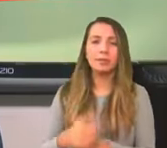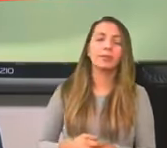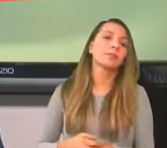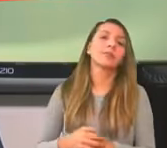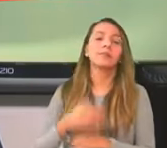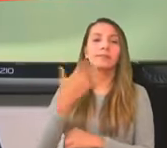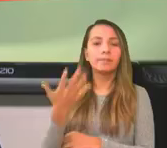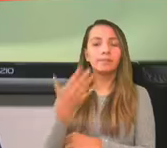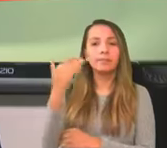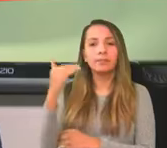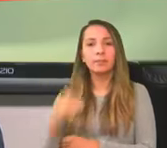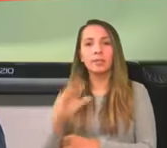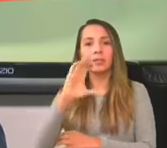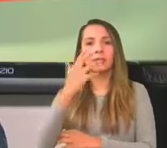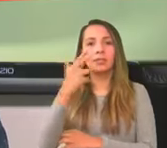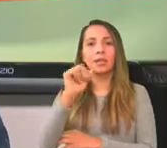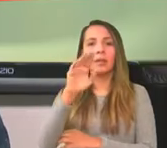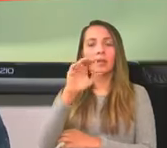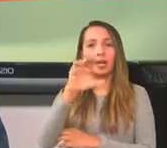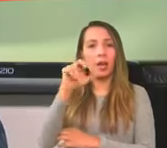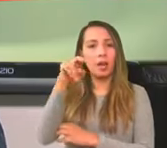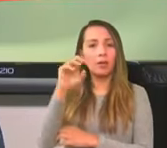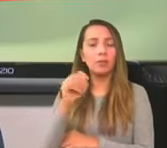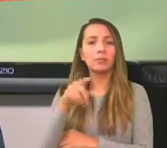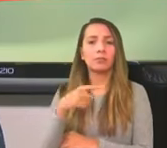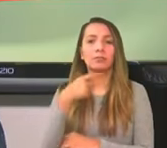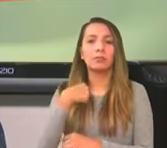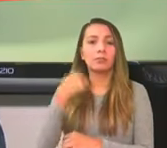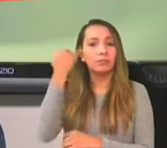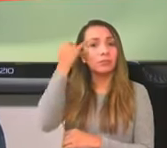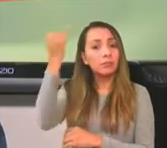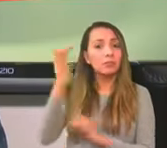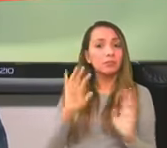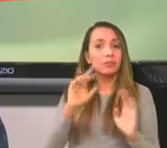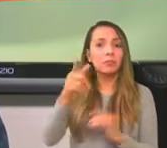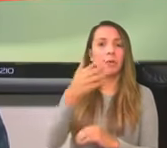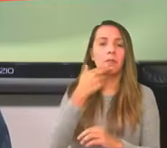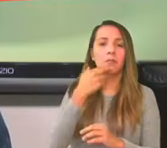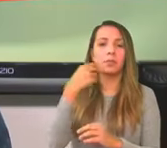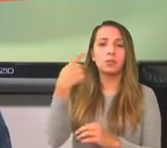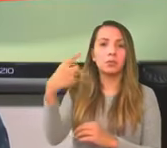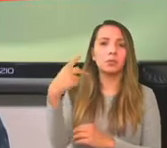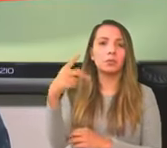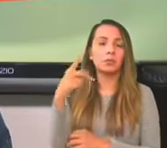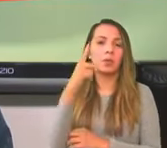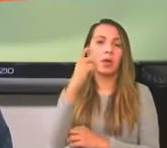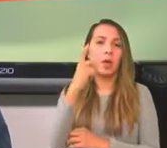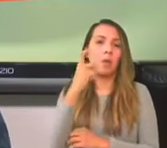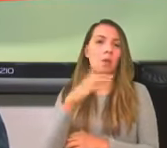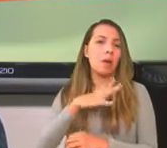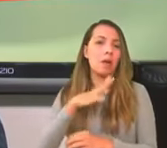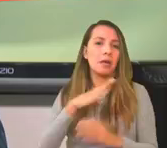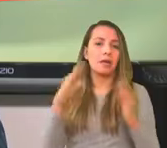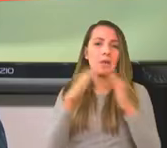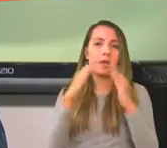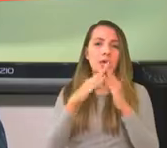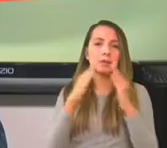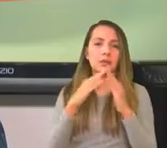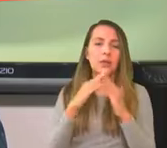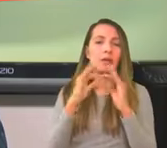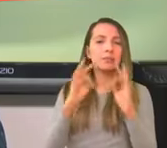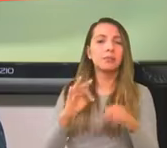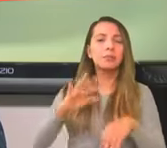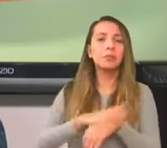también. Chabacano García dice, me imagino que ese señor sí tiene paciencia en su casa, sí tiene agua, perdón, en su casa, por eso